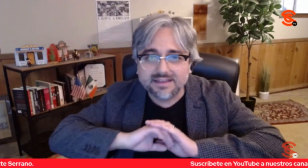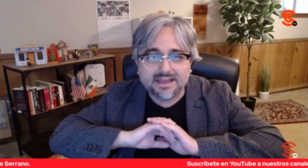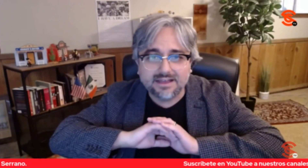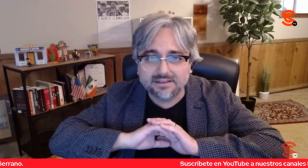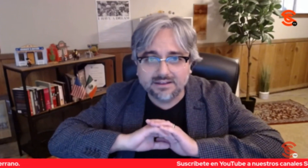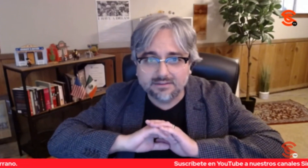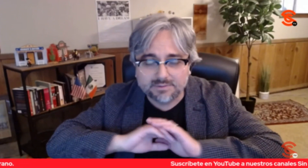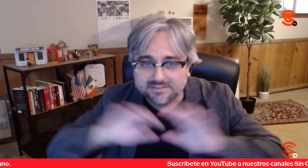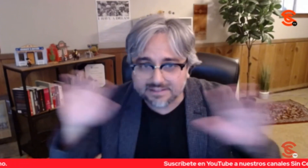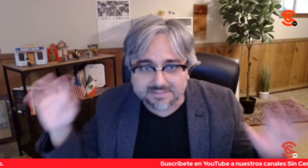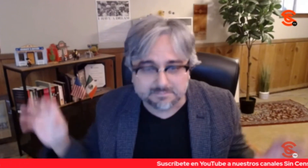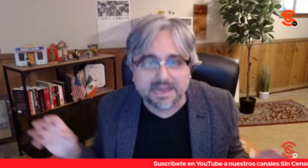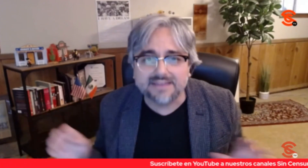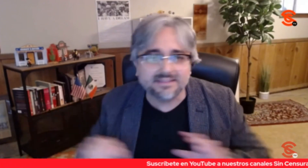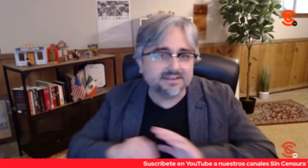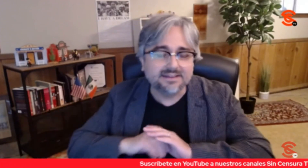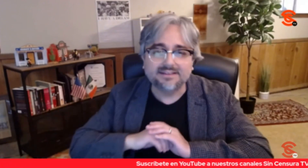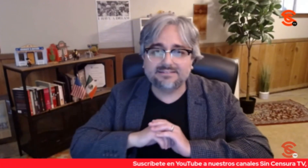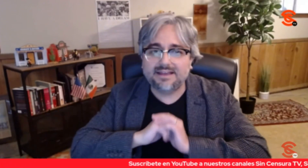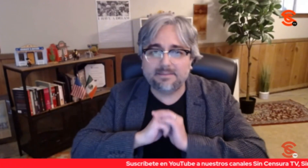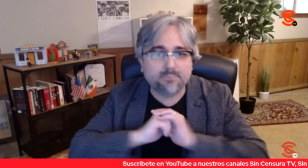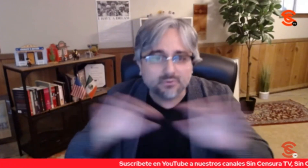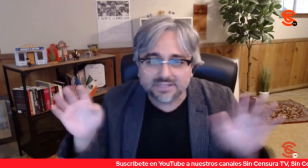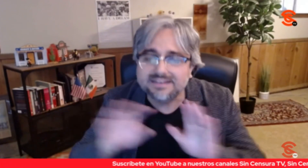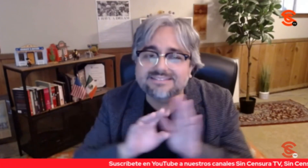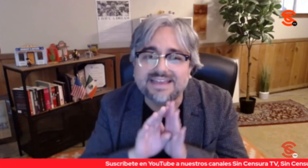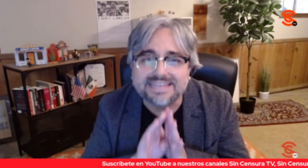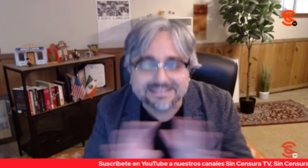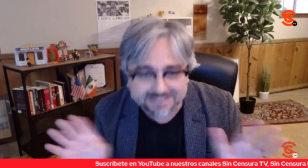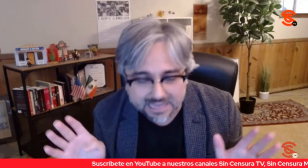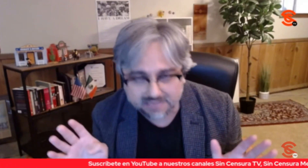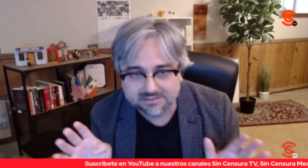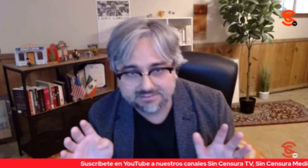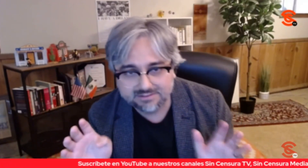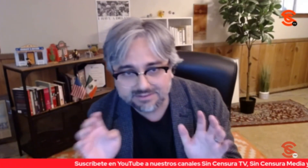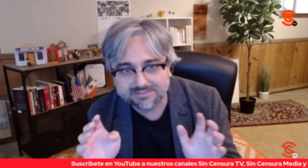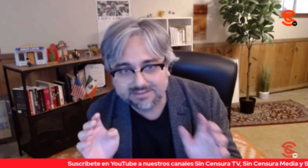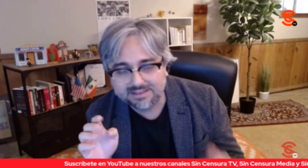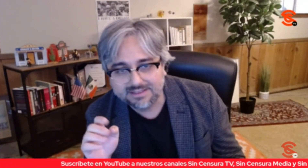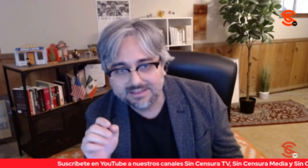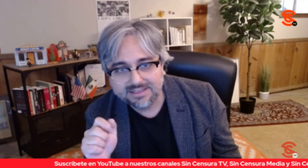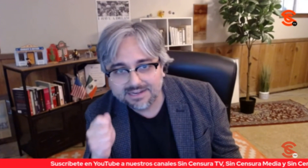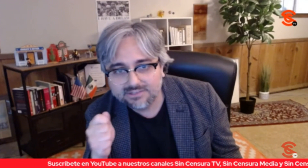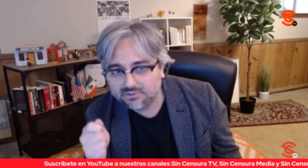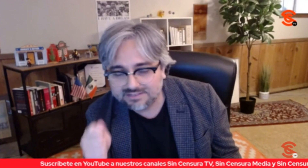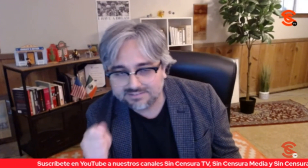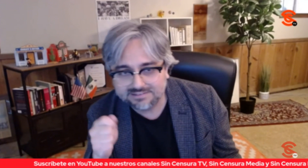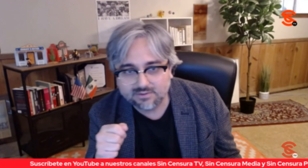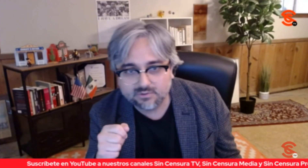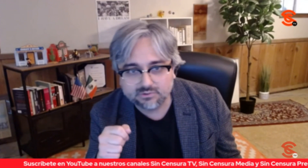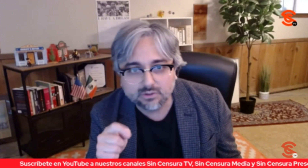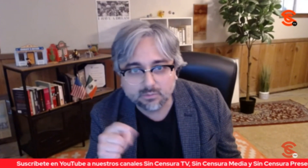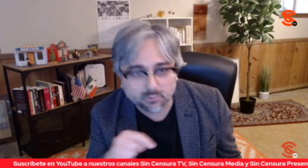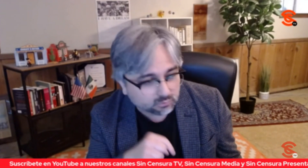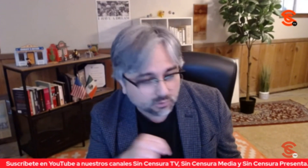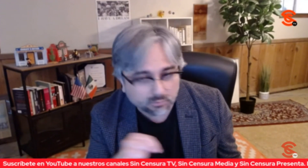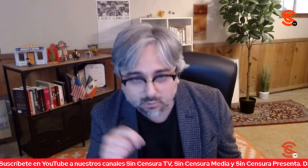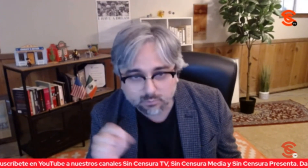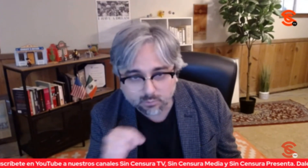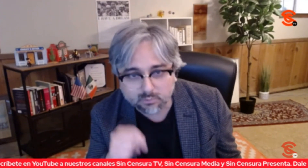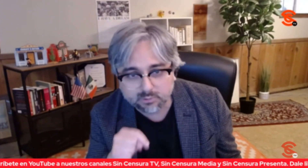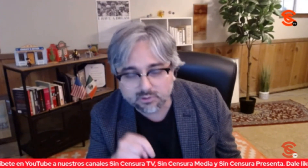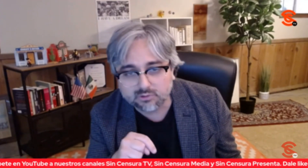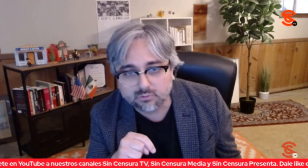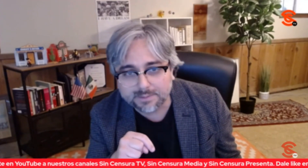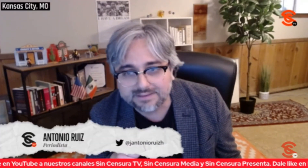Obrador, sea el presidente Biden, sea Putin, sea quien sea, el hecho de que se le esté cuestionando por